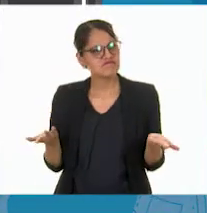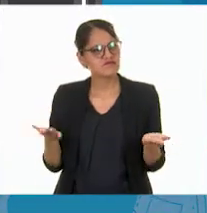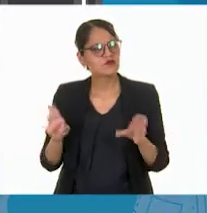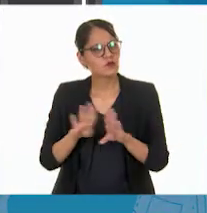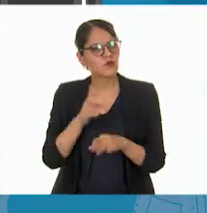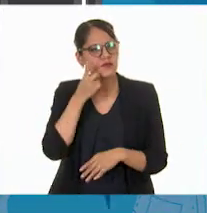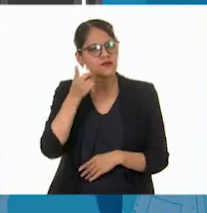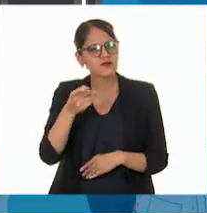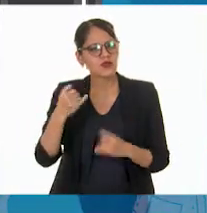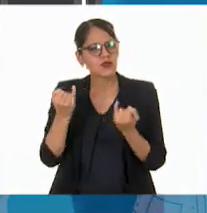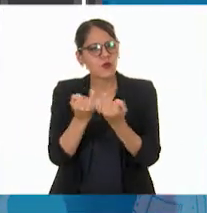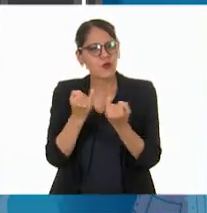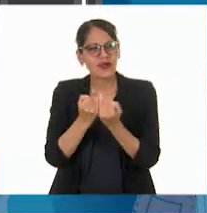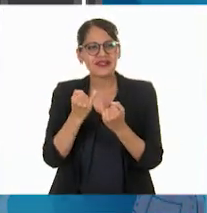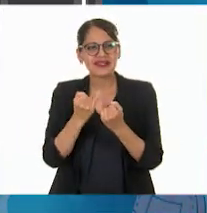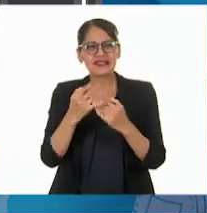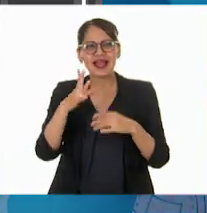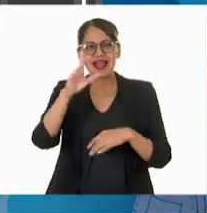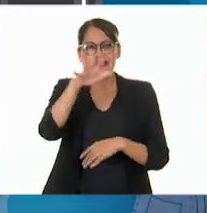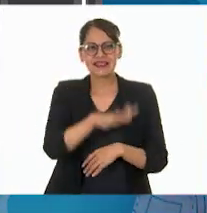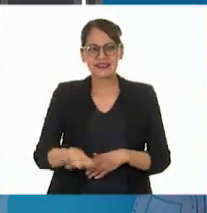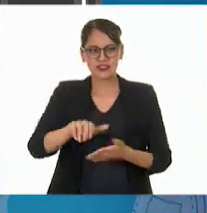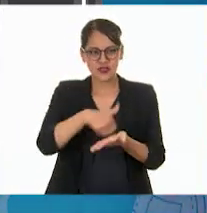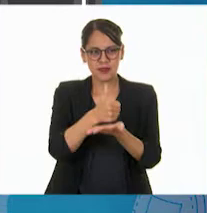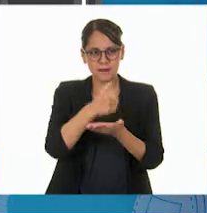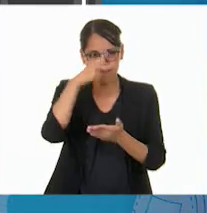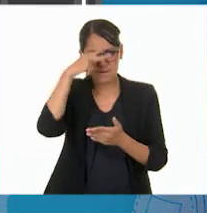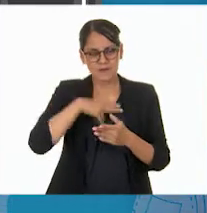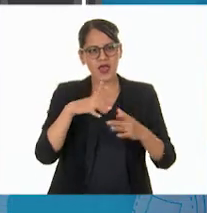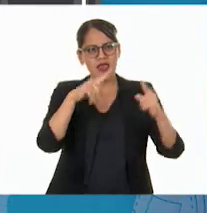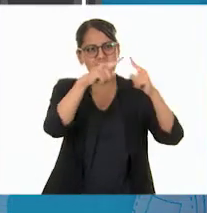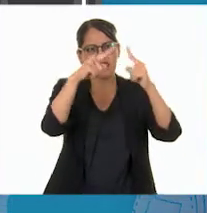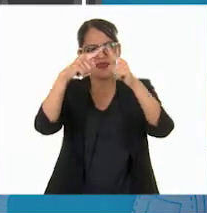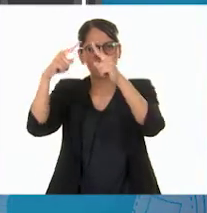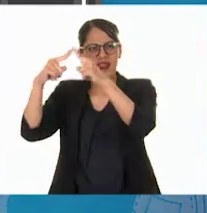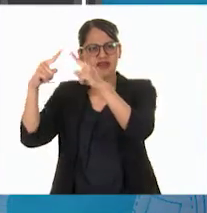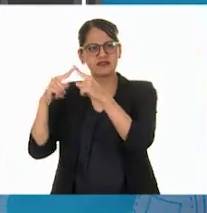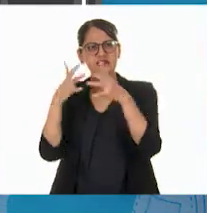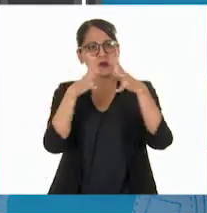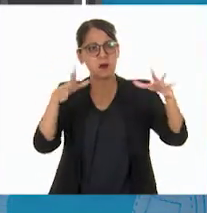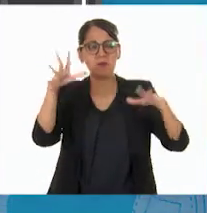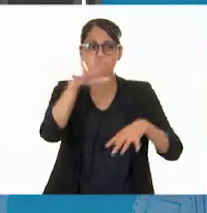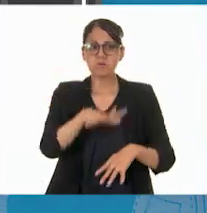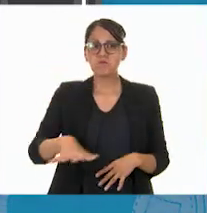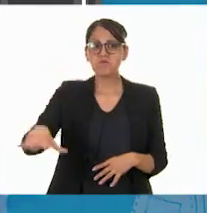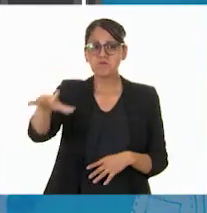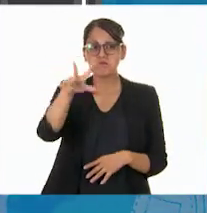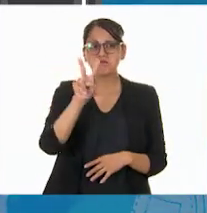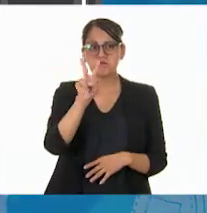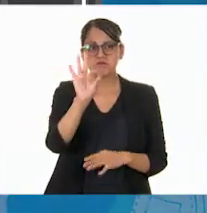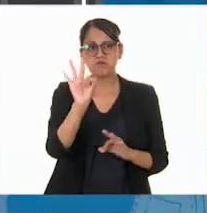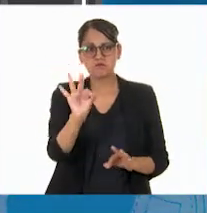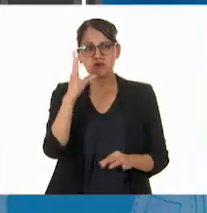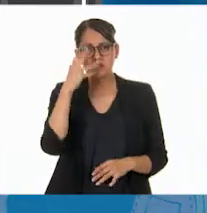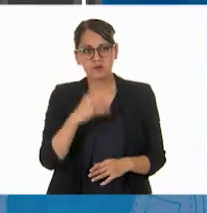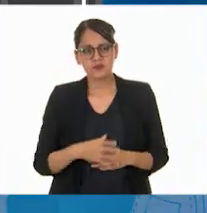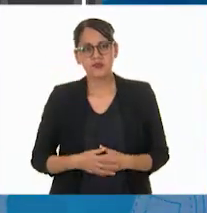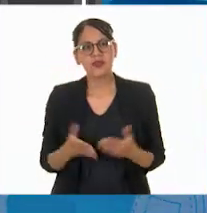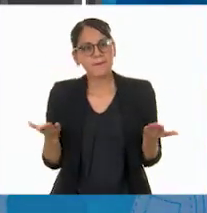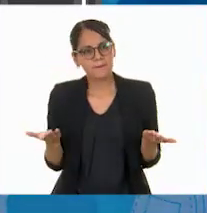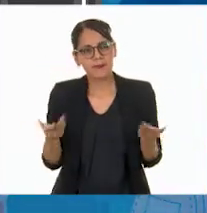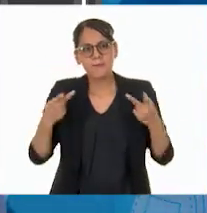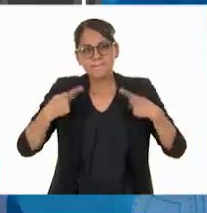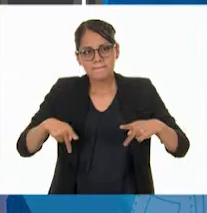decir además de nuestras bellas catedrales y las muchas iglesias que hoy en día engalanan el paisaje de las ciudades? Mira, entre